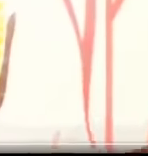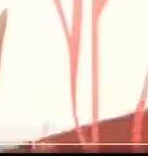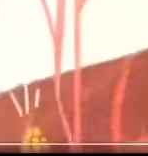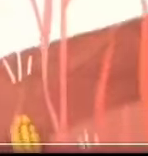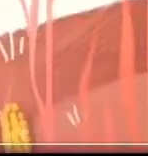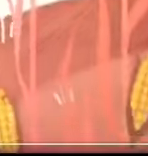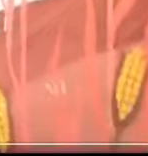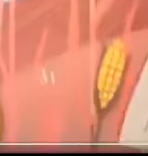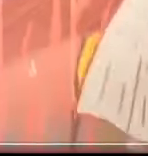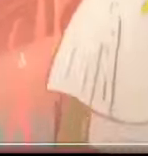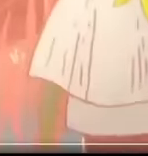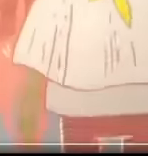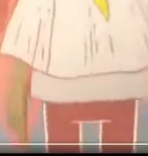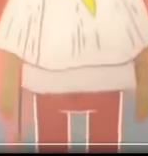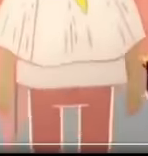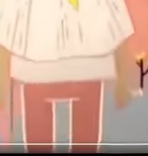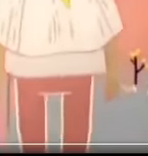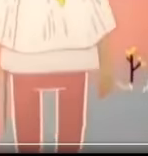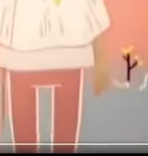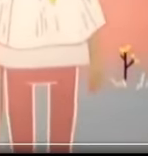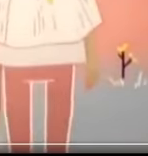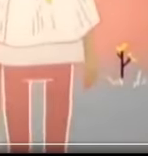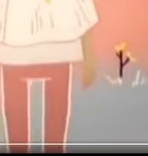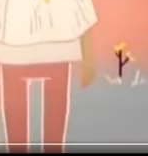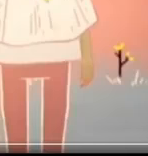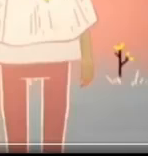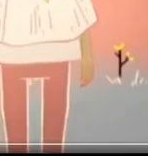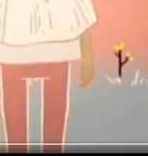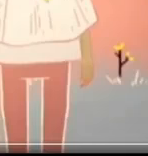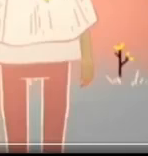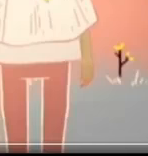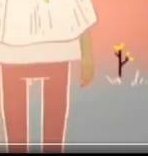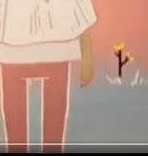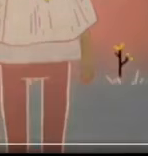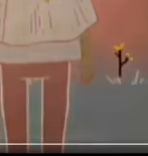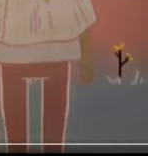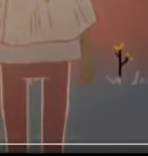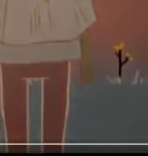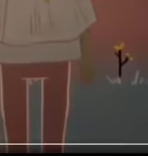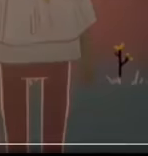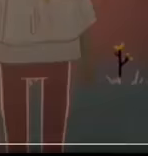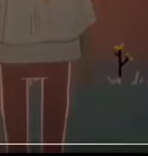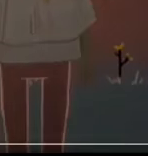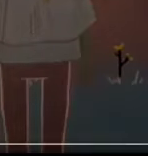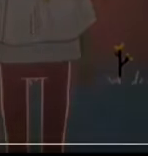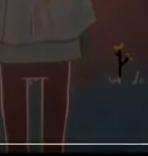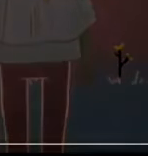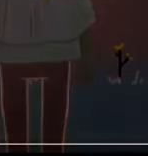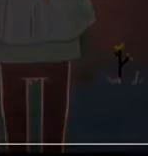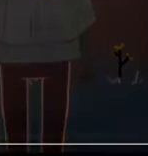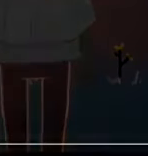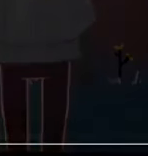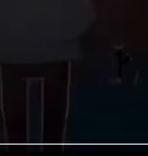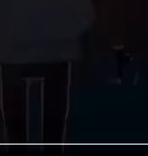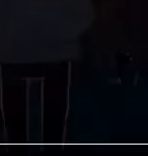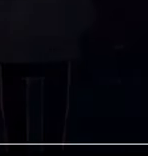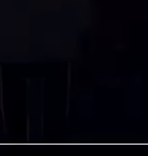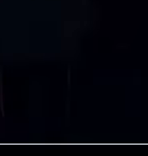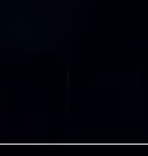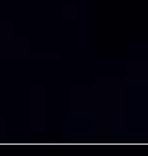y witari chirika na hitri o riro sakami chavochi echirika y witari raramri ari